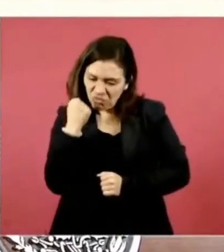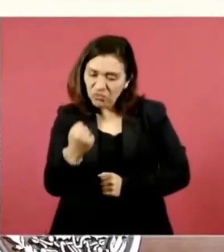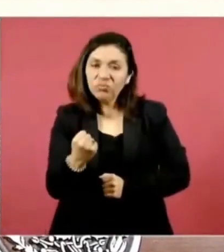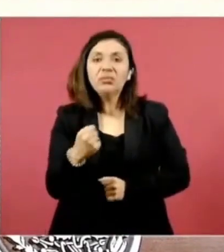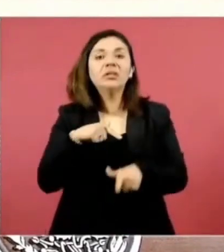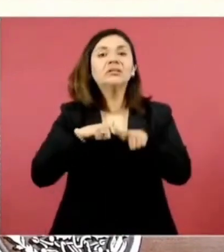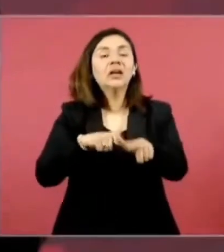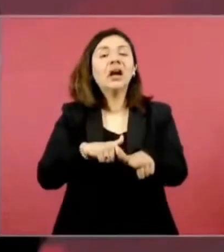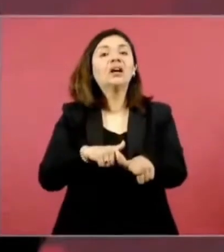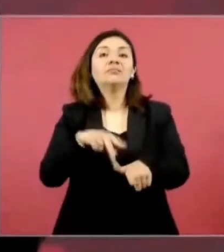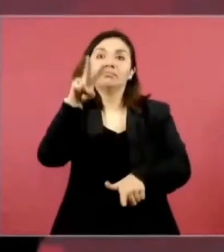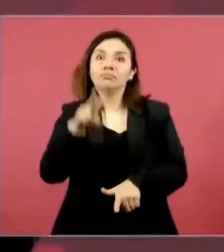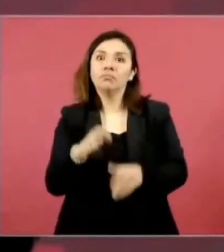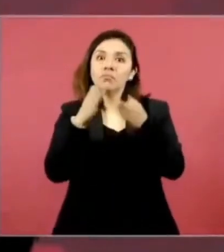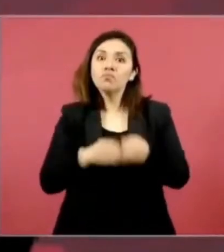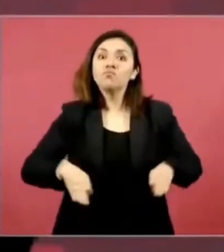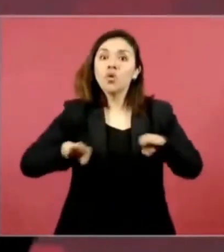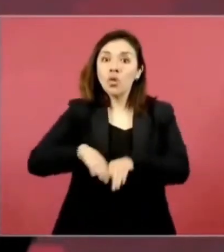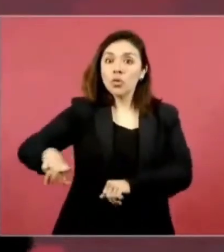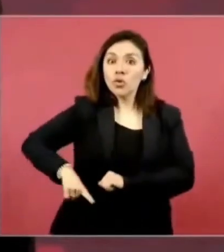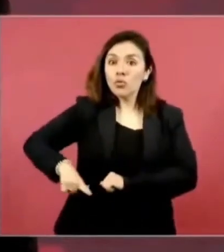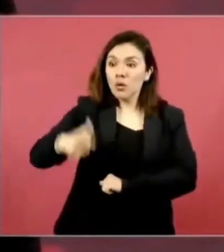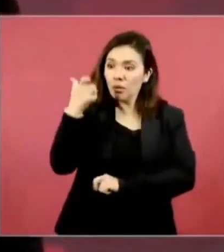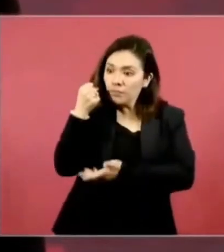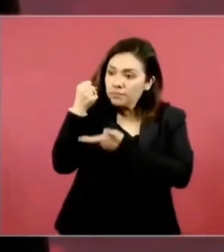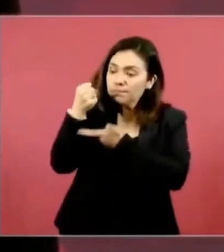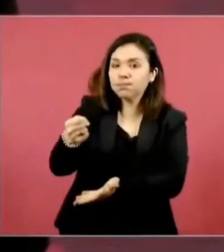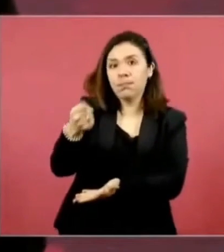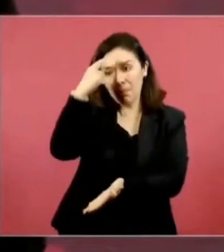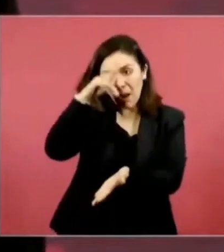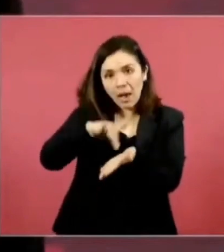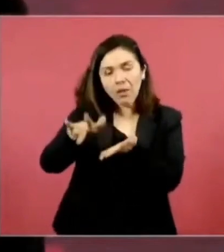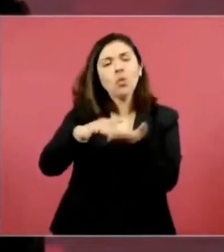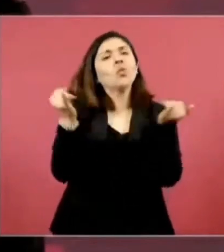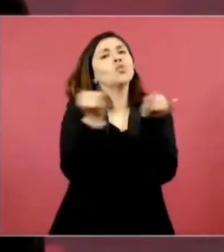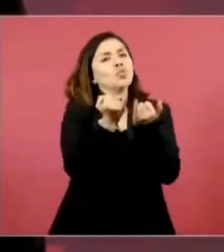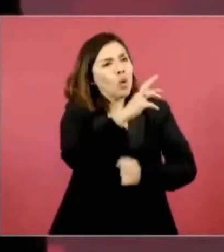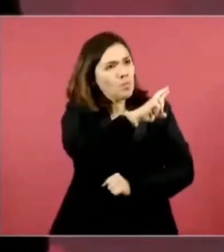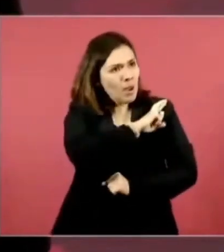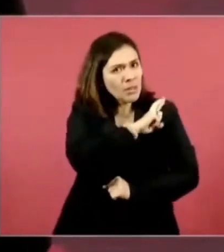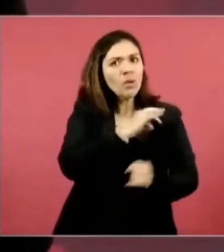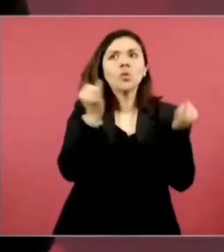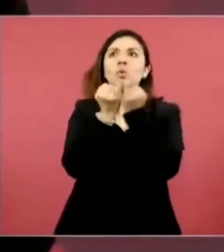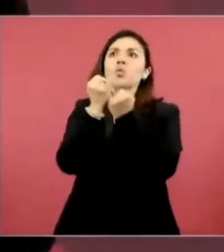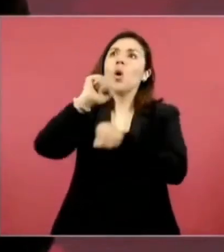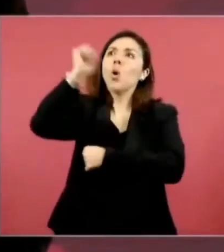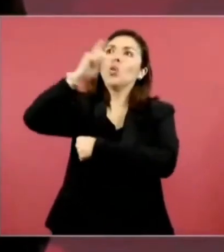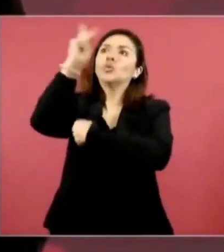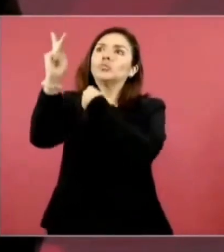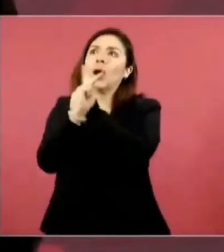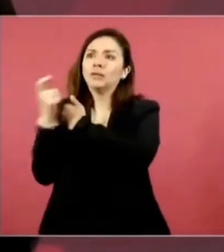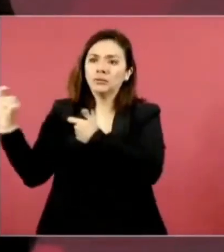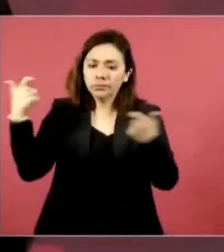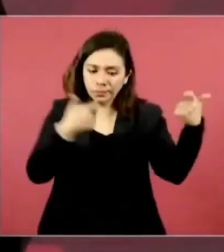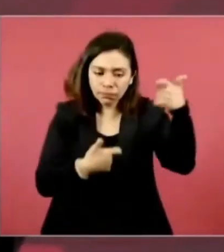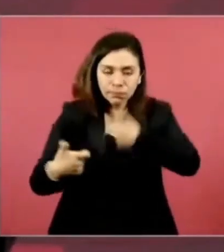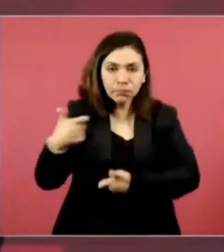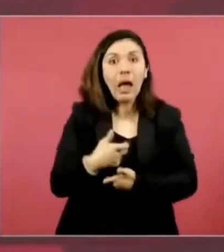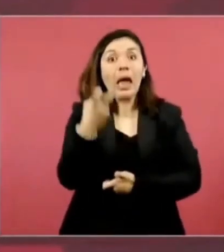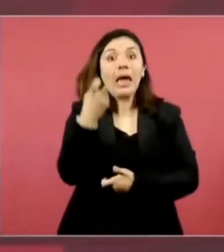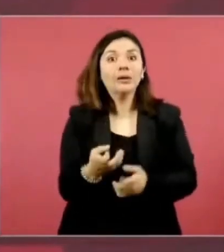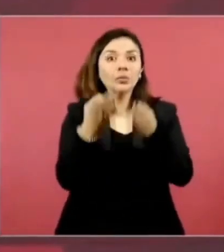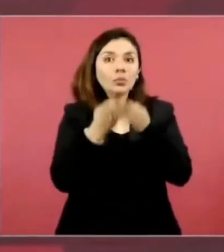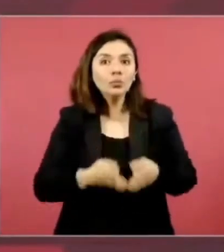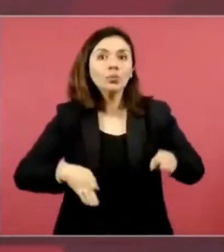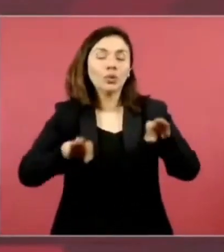que es muy importante la inversión pública, como la inversión privada y como la inversión extranjera. Y que hay